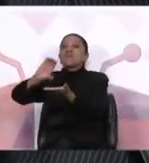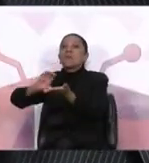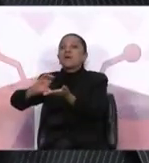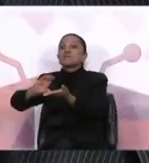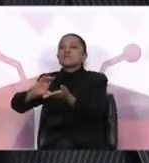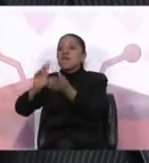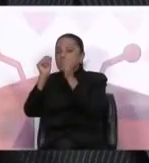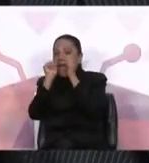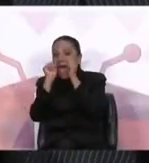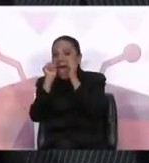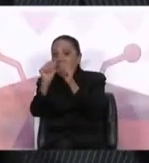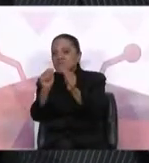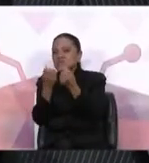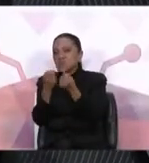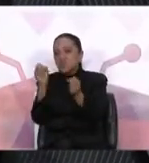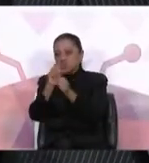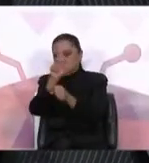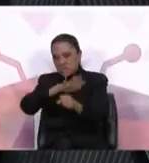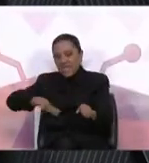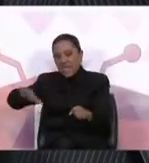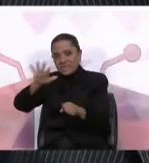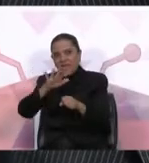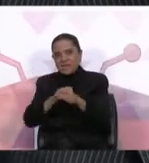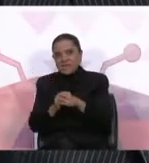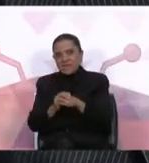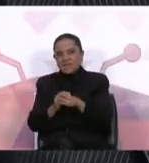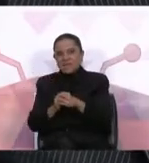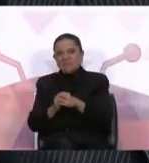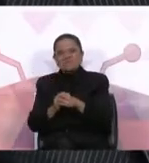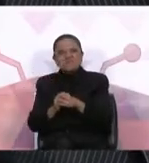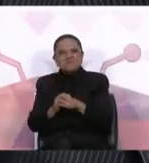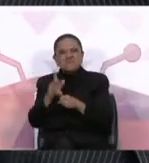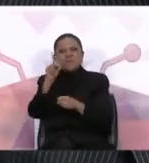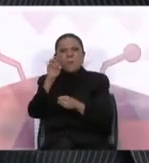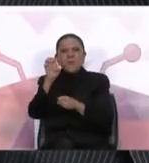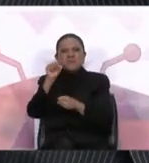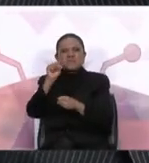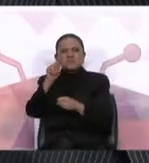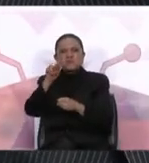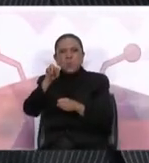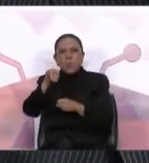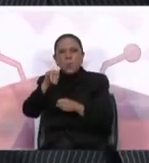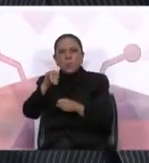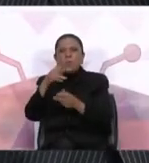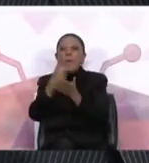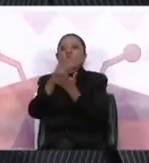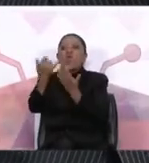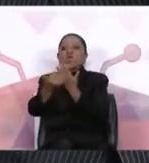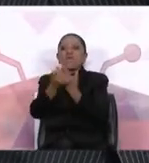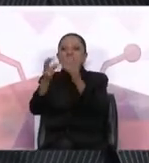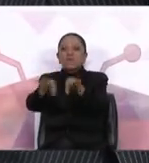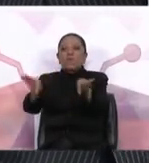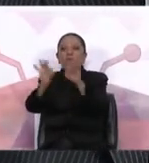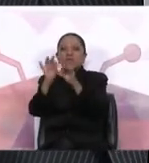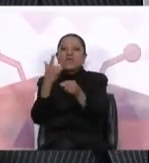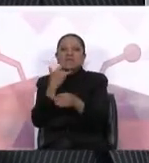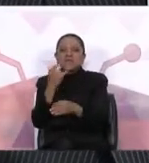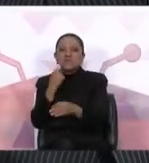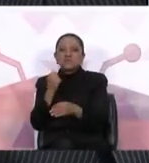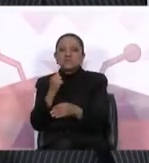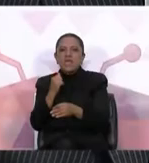de la sociedad es um un proyecto importante de lucha revocación de